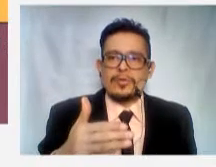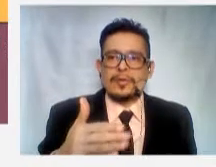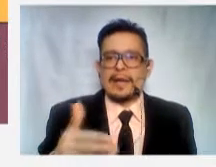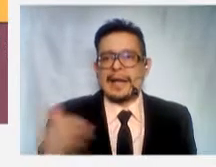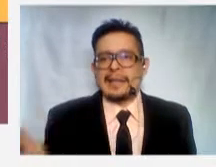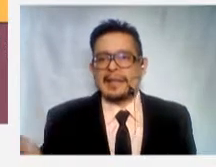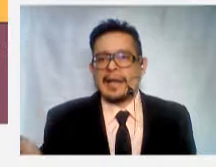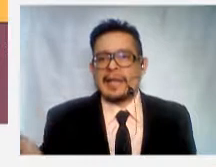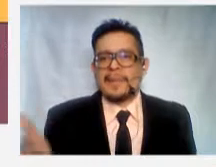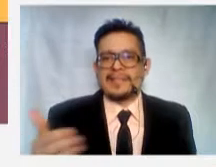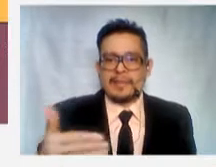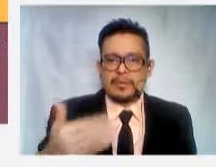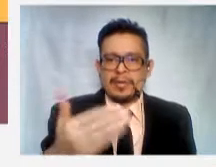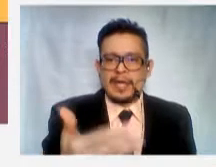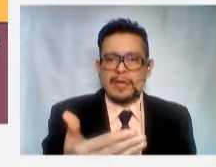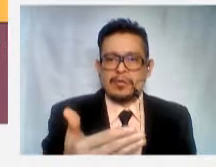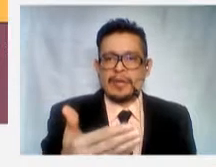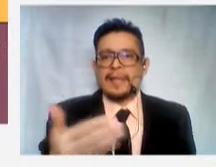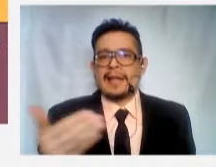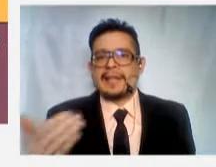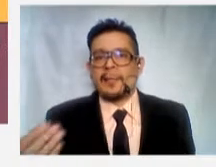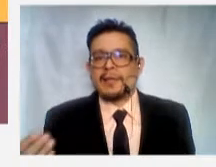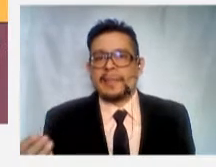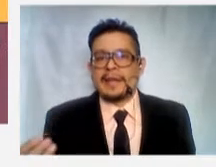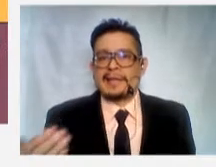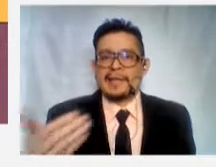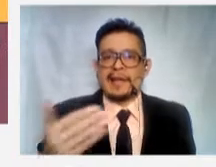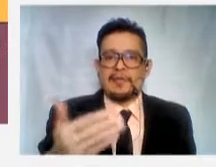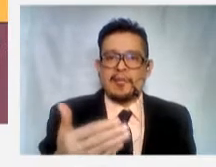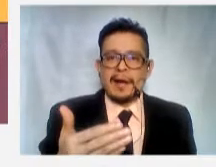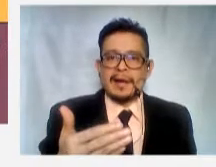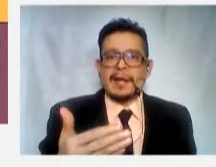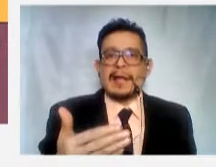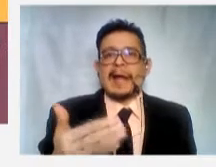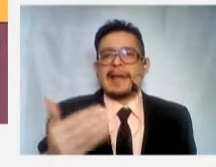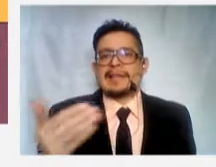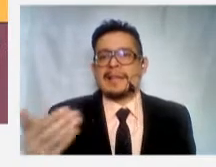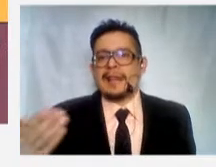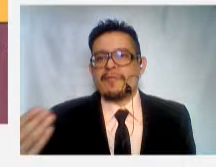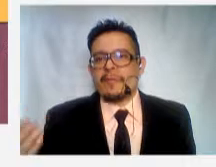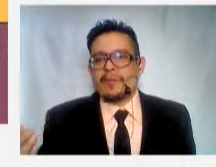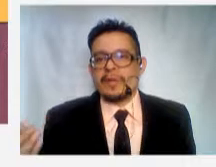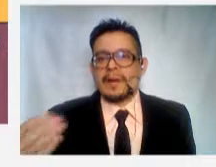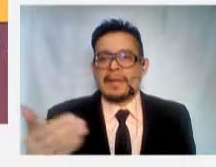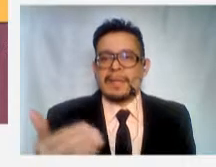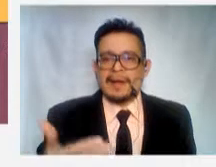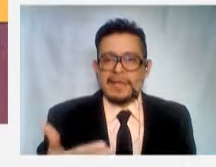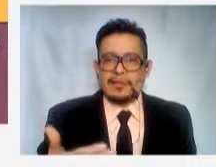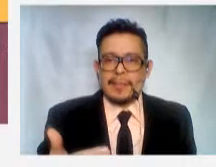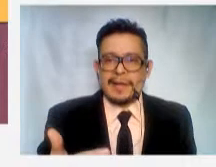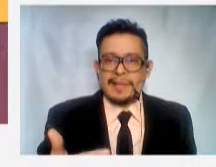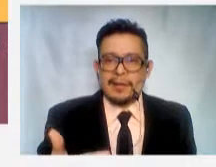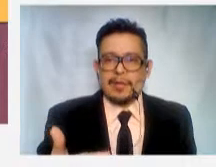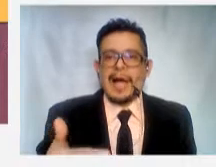la cantidad y el esparcimiento entre ellos el tipo de familia que se quiere formar acceder a información y